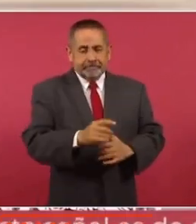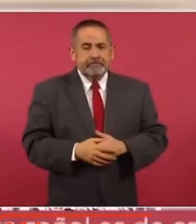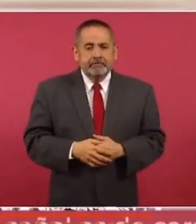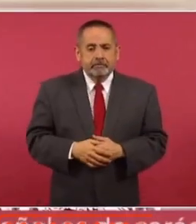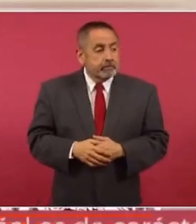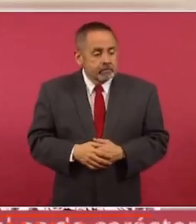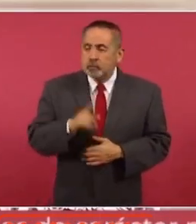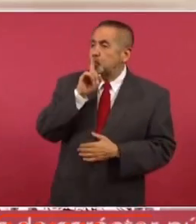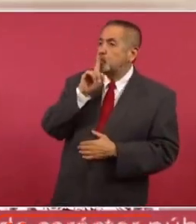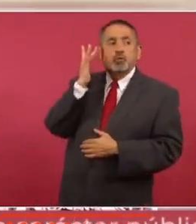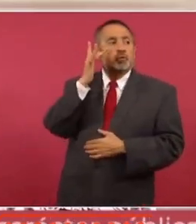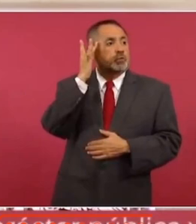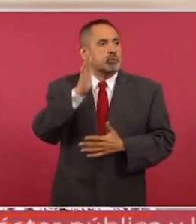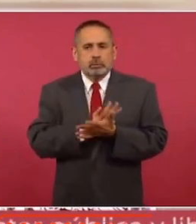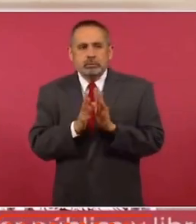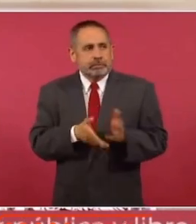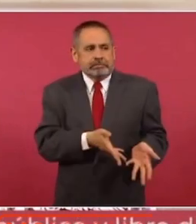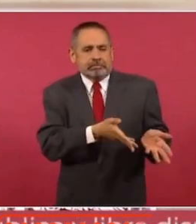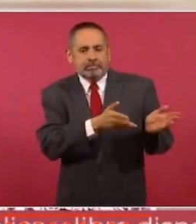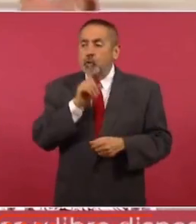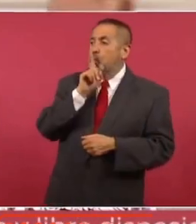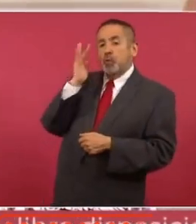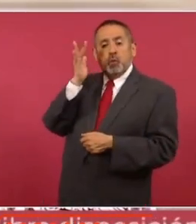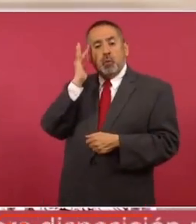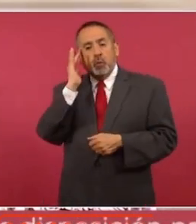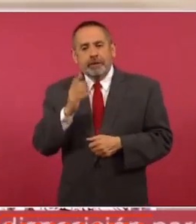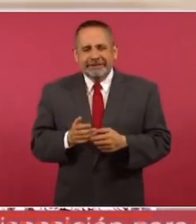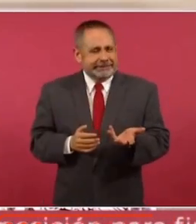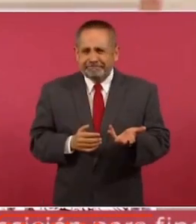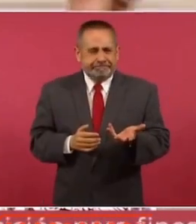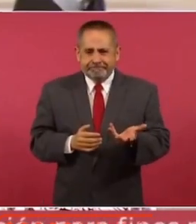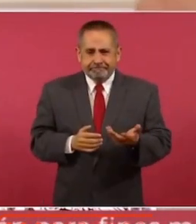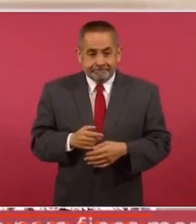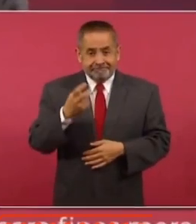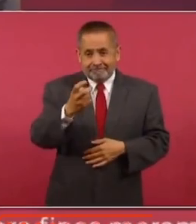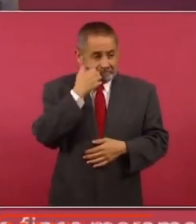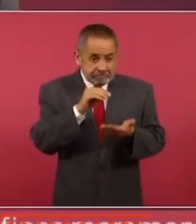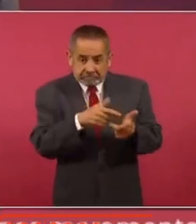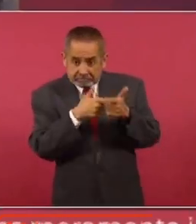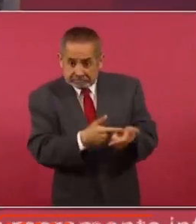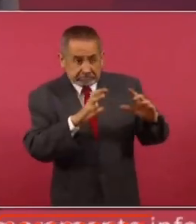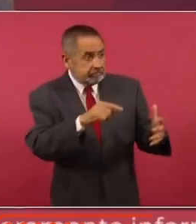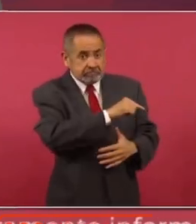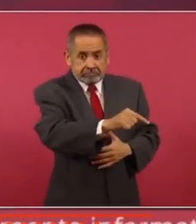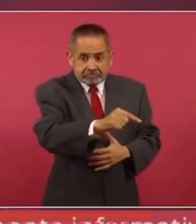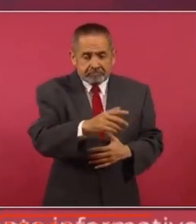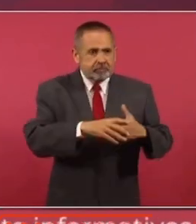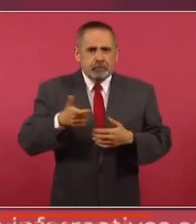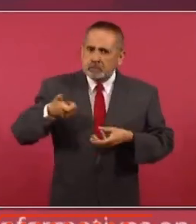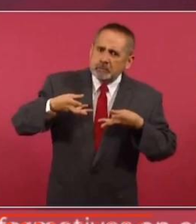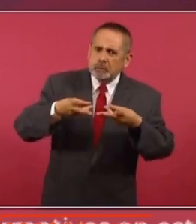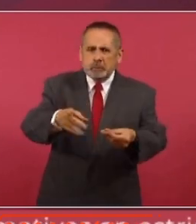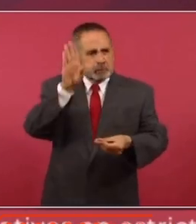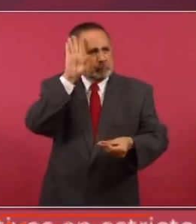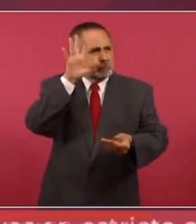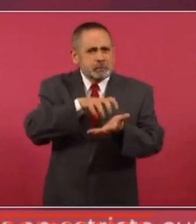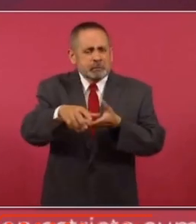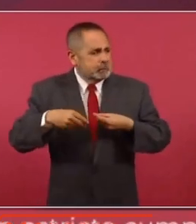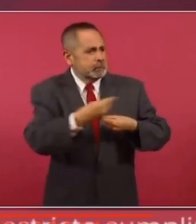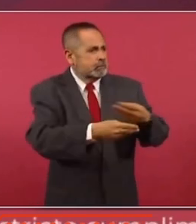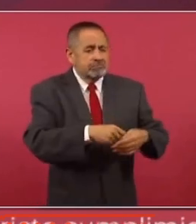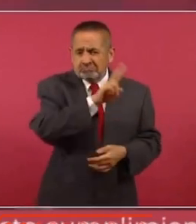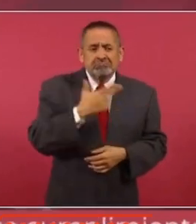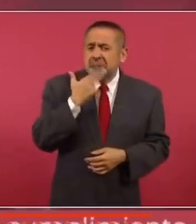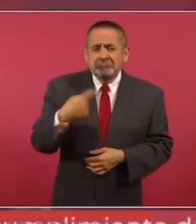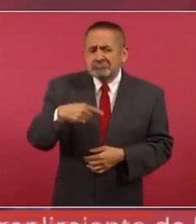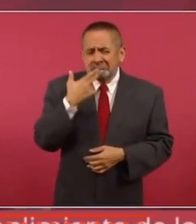siempre guardando silencio cómplice. Eso es lo que ahora quisieran, que se mantuviesen esos aparatos burocráticos onerosos que no sirven para